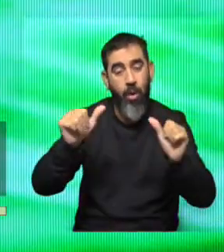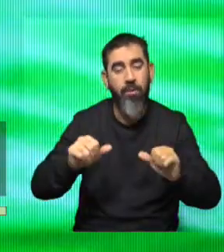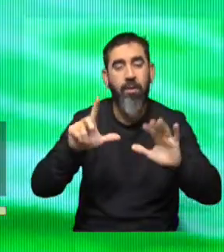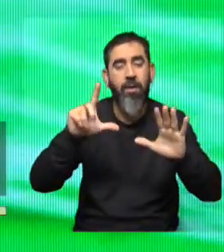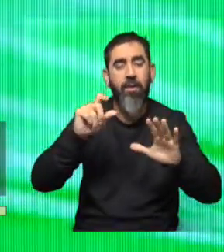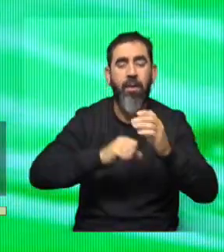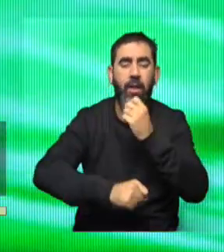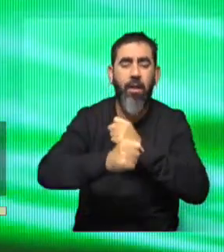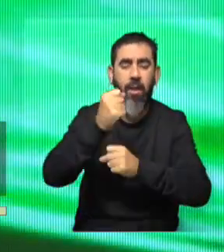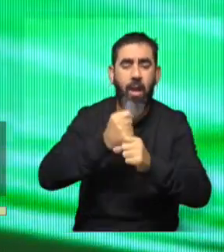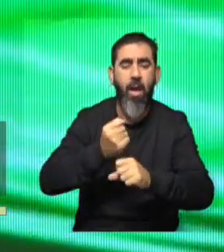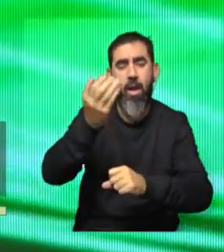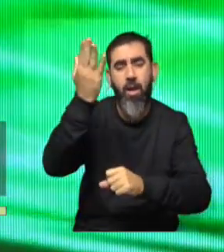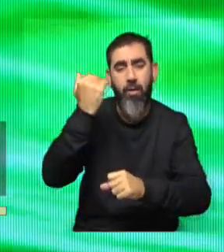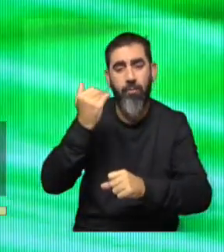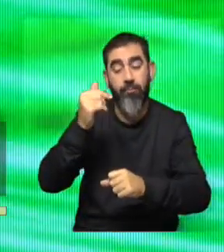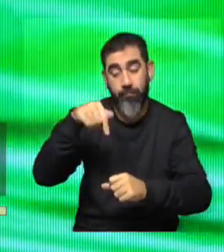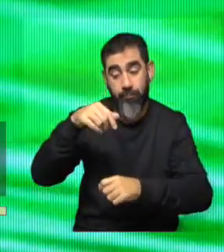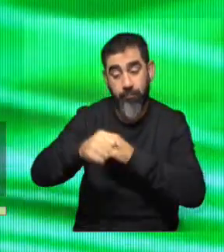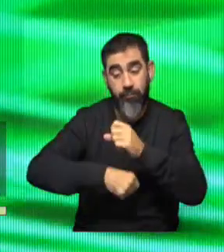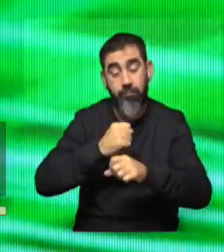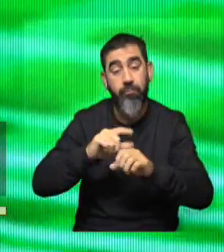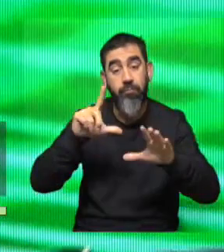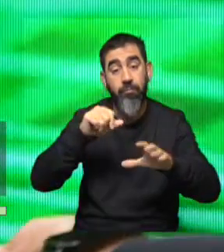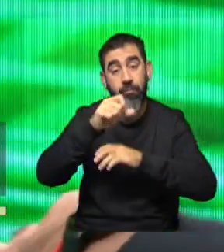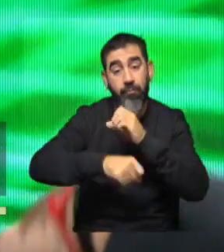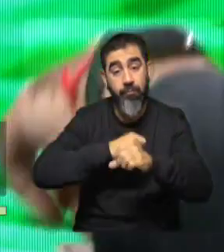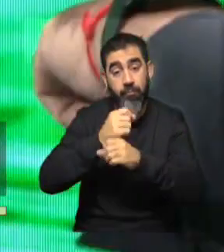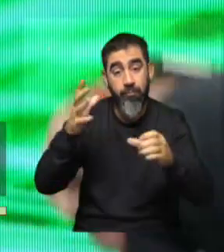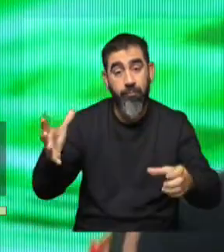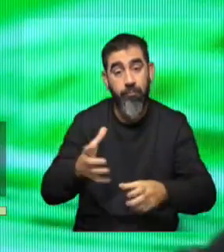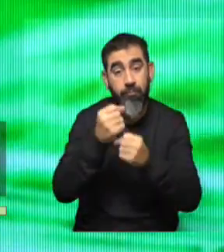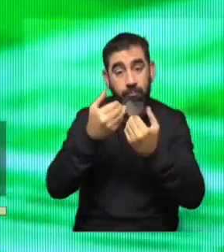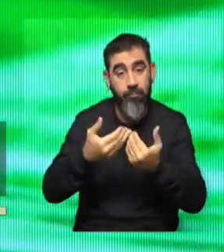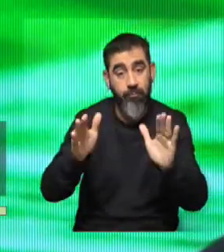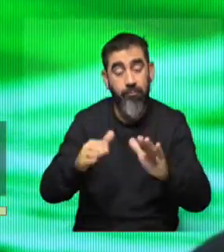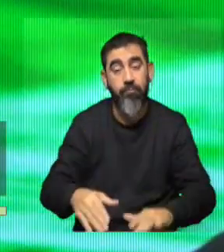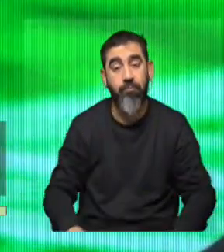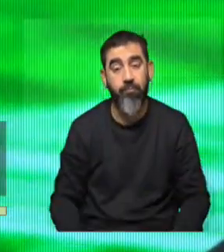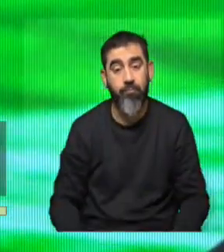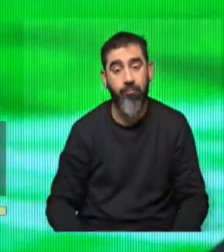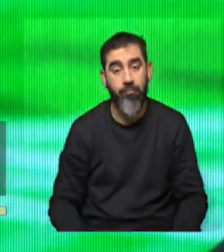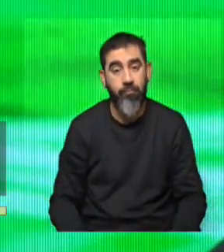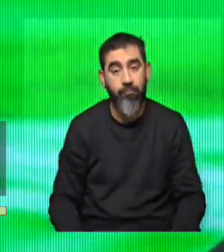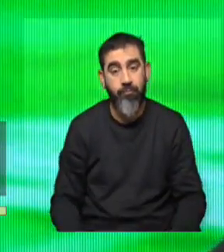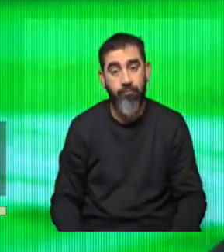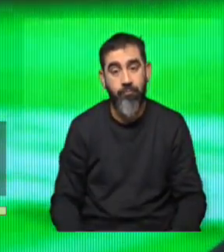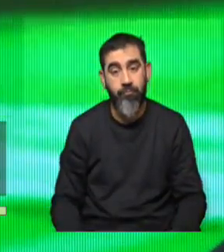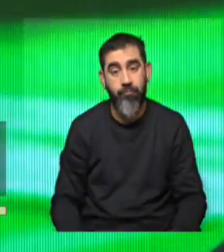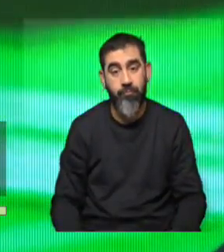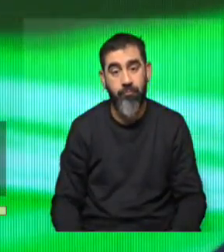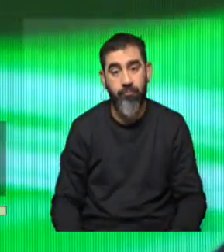de 70 años es decir clínicas este año cumple 70 años de inaugurado este y bueno